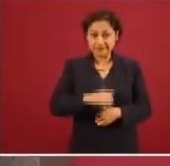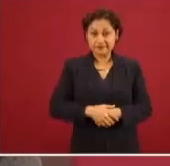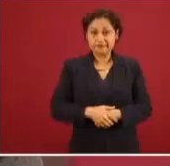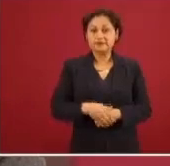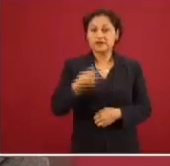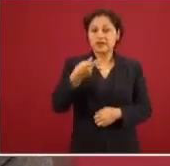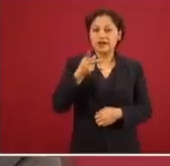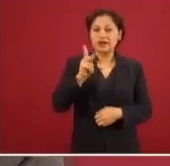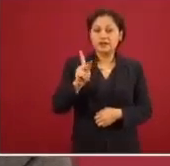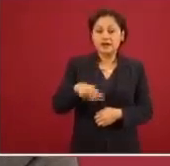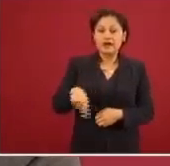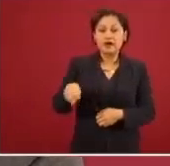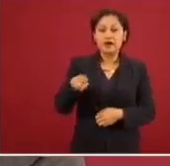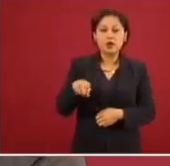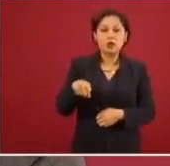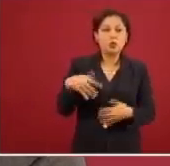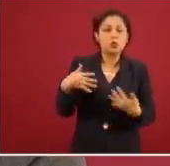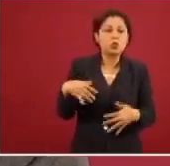significativa.